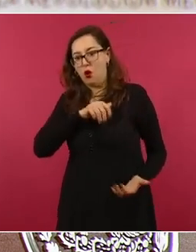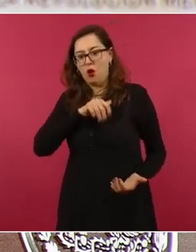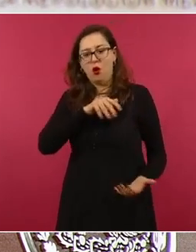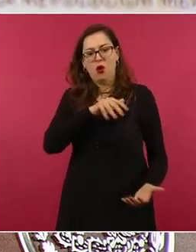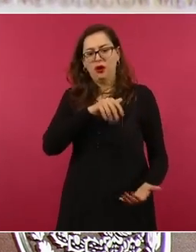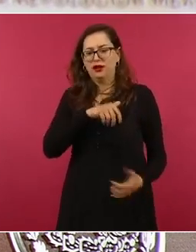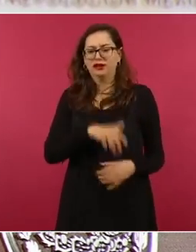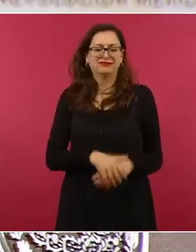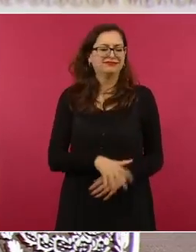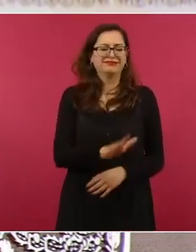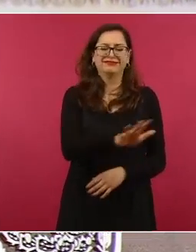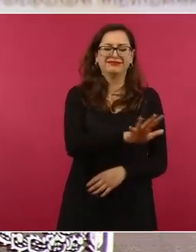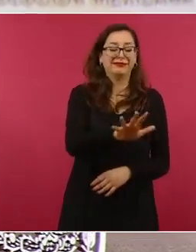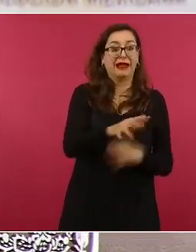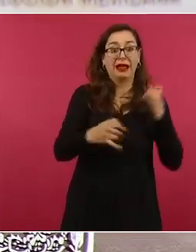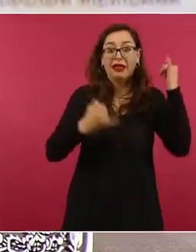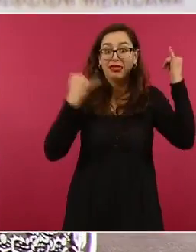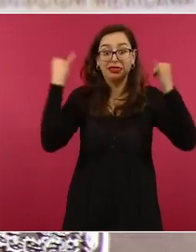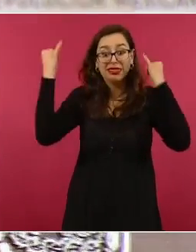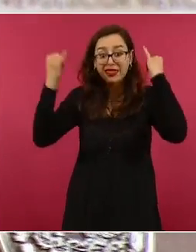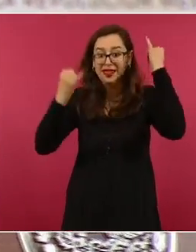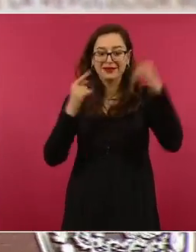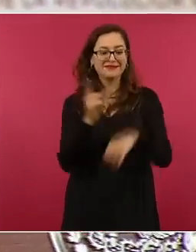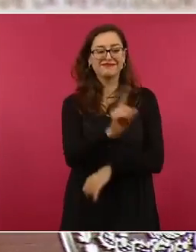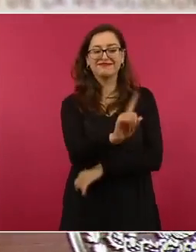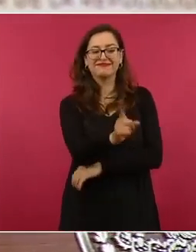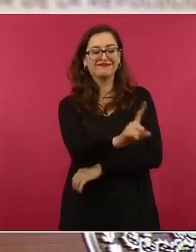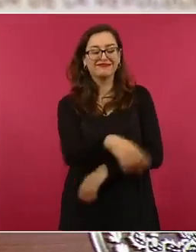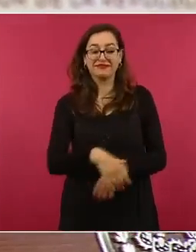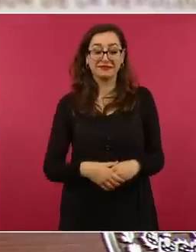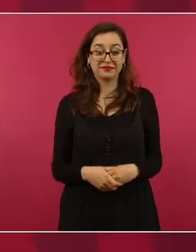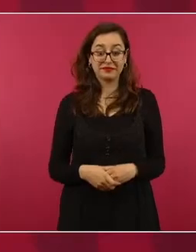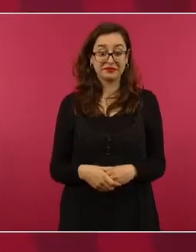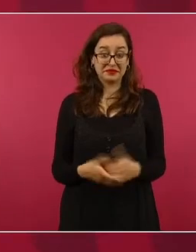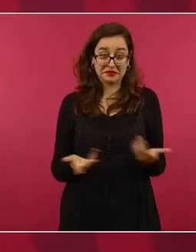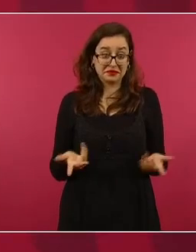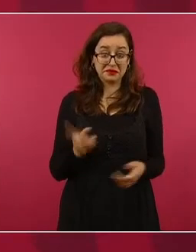No, es que la corrupción